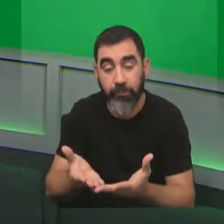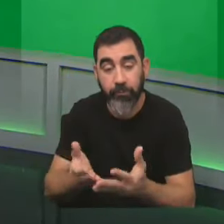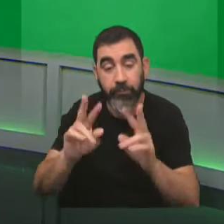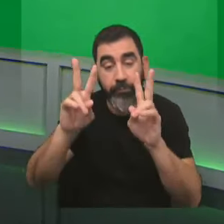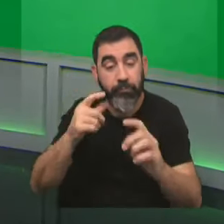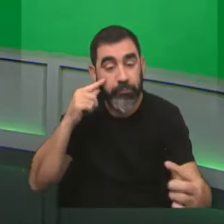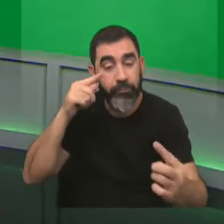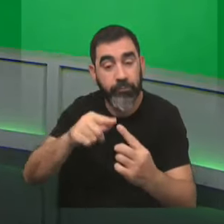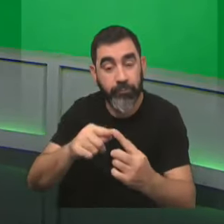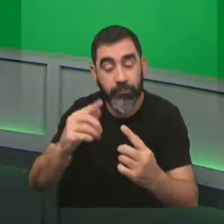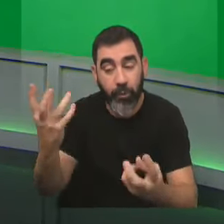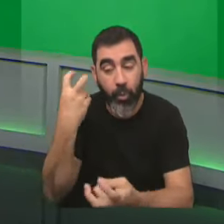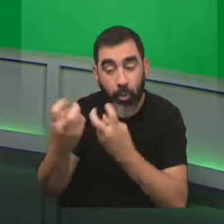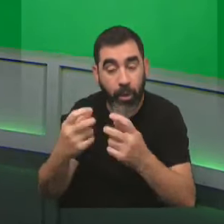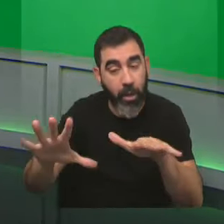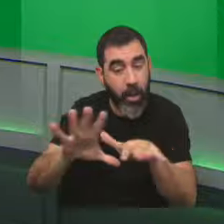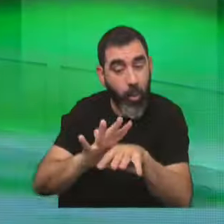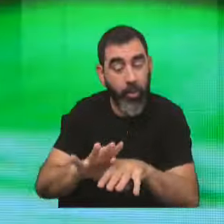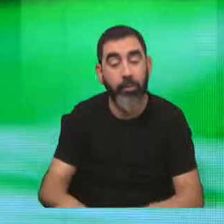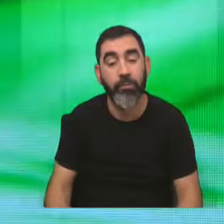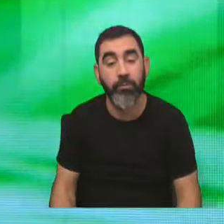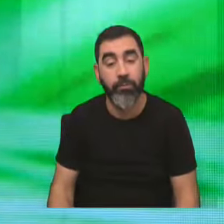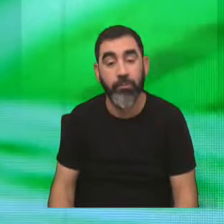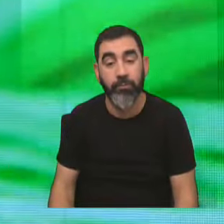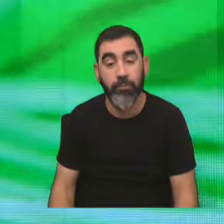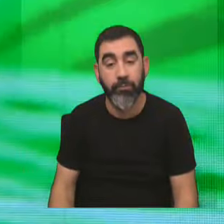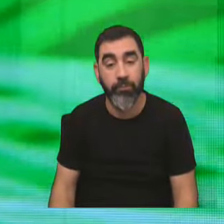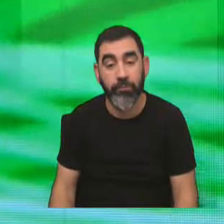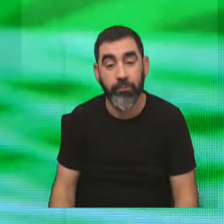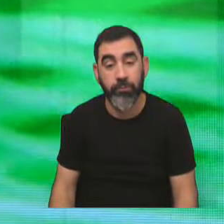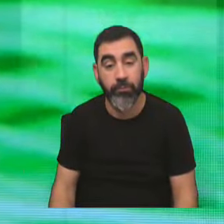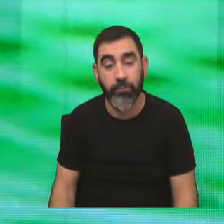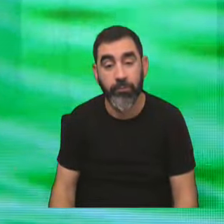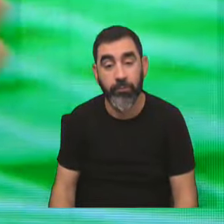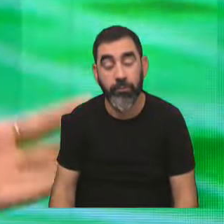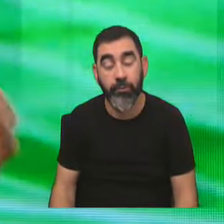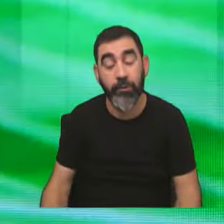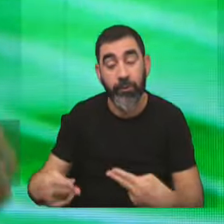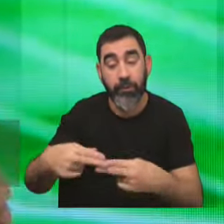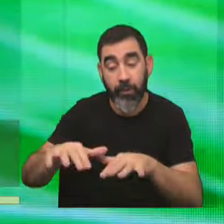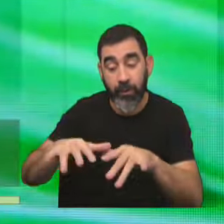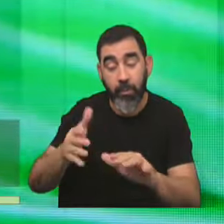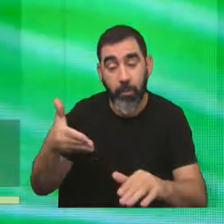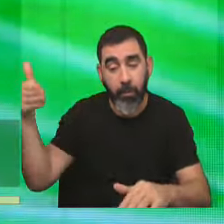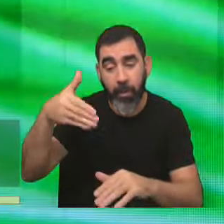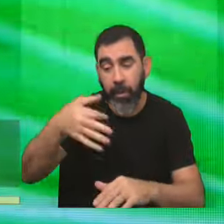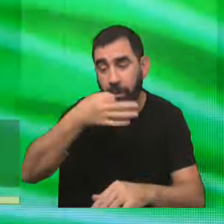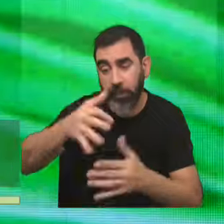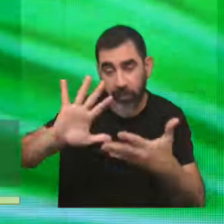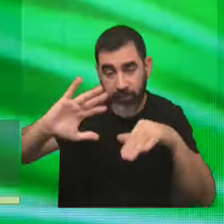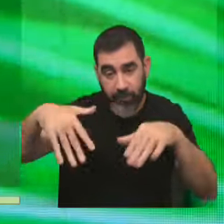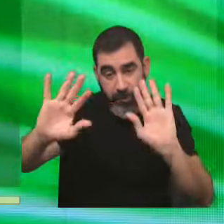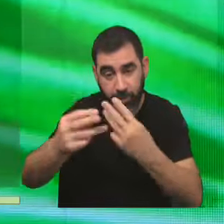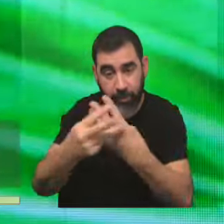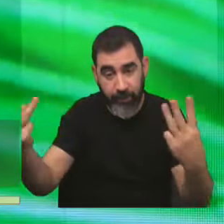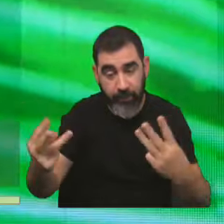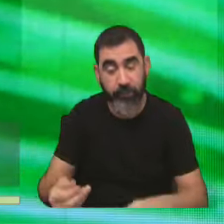dirigidos a encontrar concordancias con el digital uno puede participar en cualquier lugar